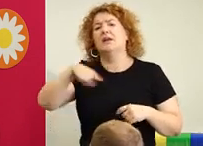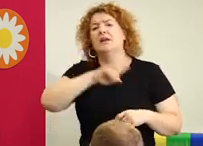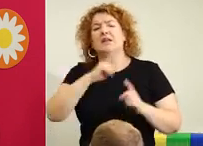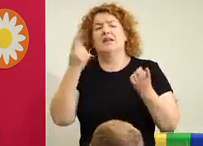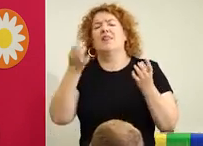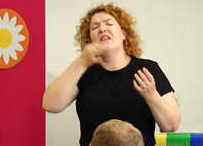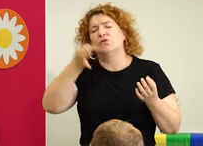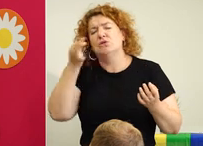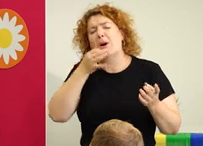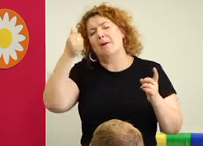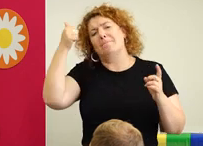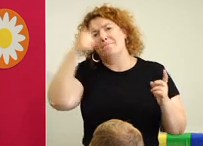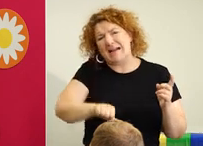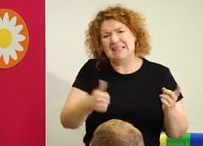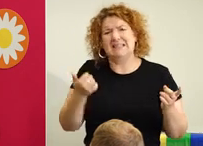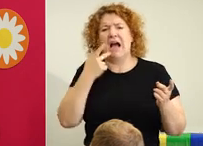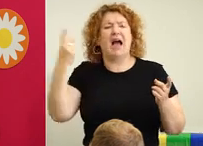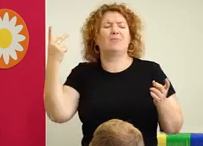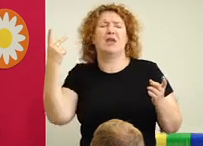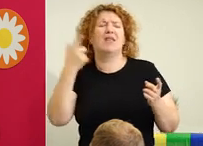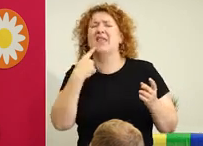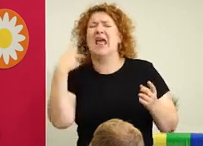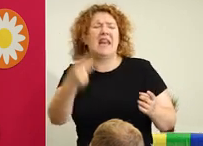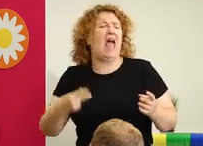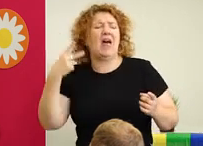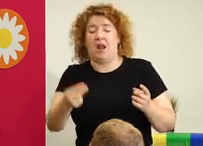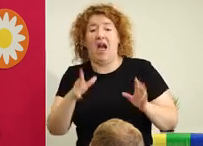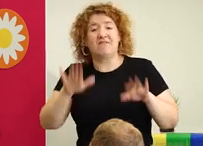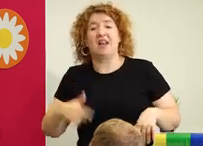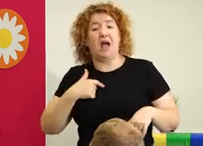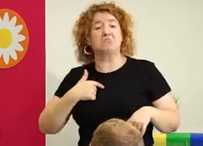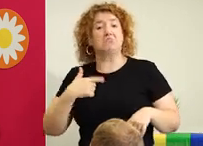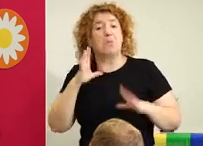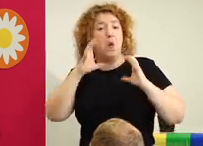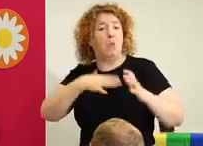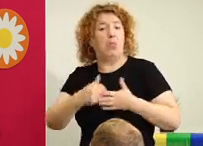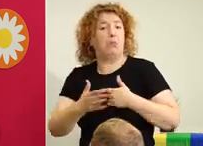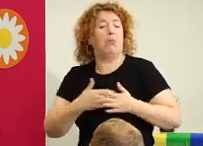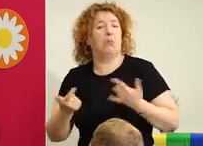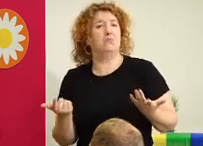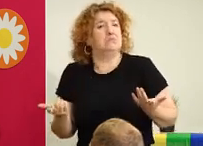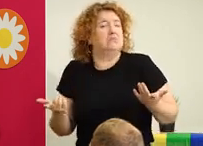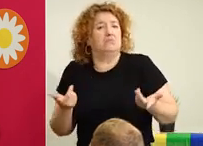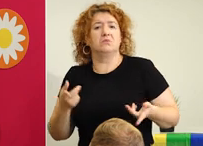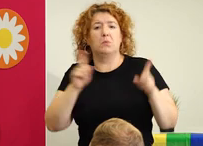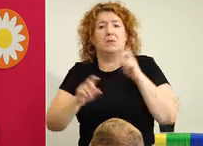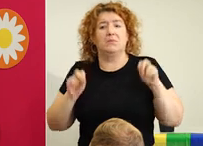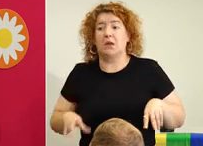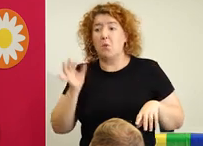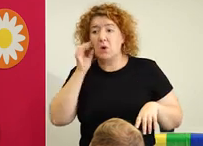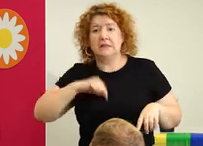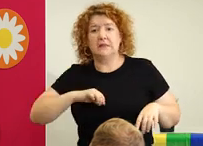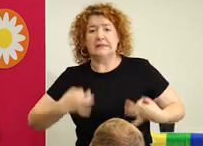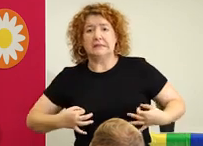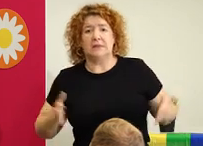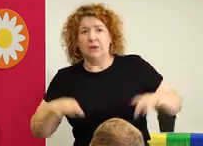discursos negacionistas son los que legitiman a los agresores, son los que legitiman la violencia y también pueden hacer que muchas mujeres se sientan